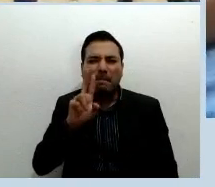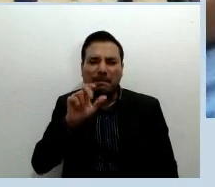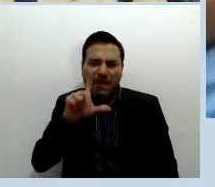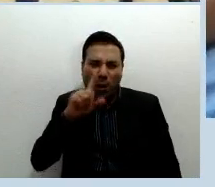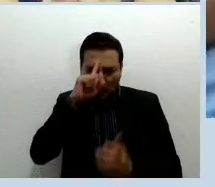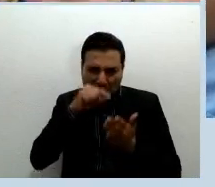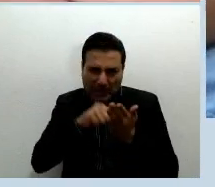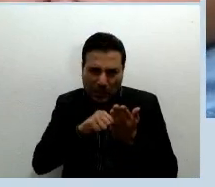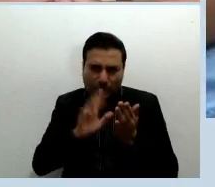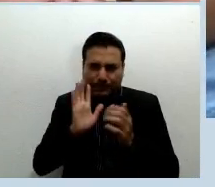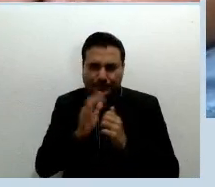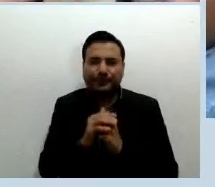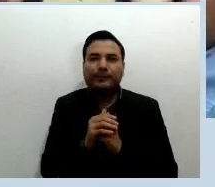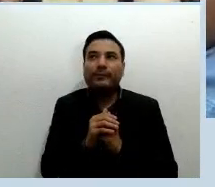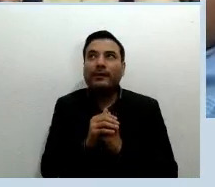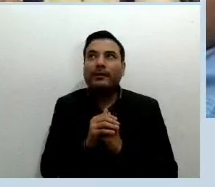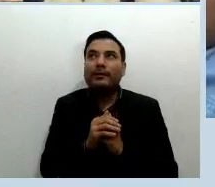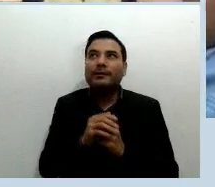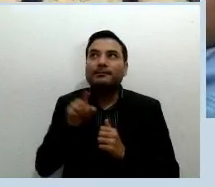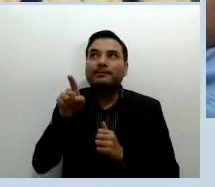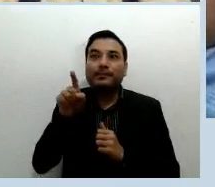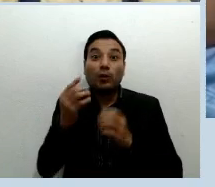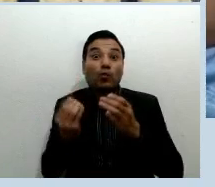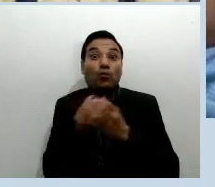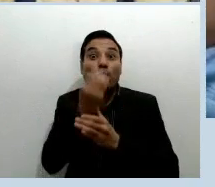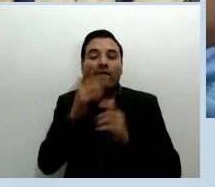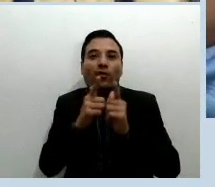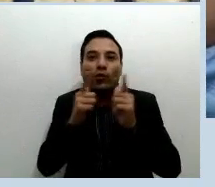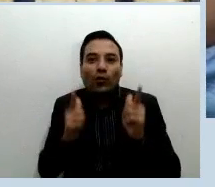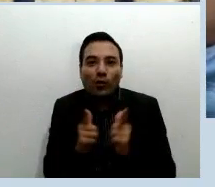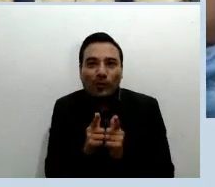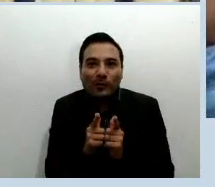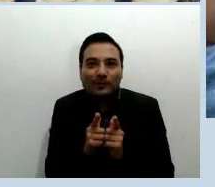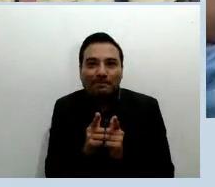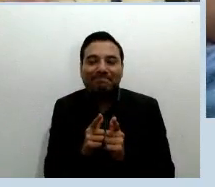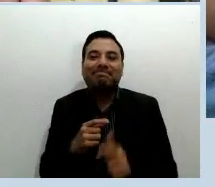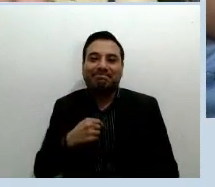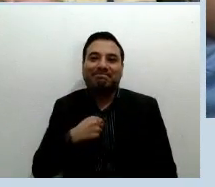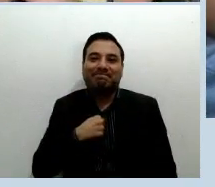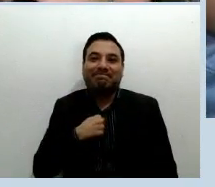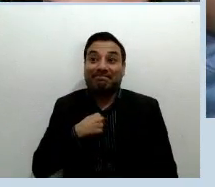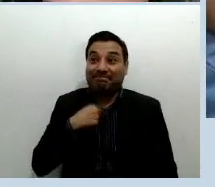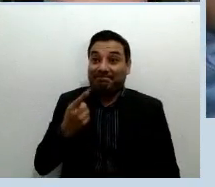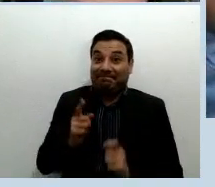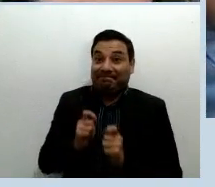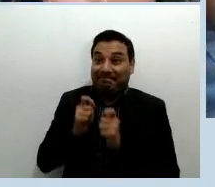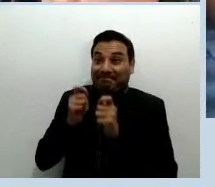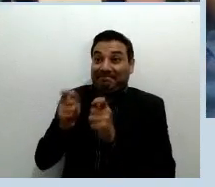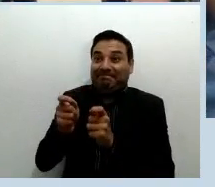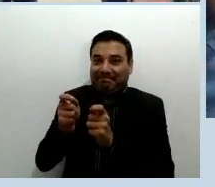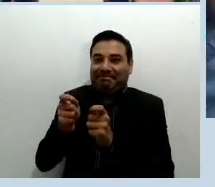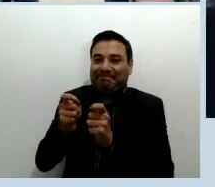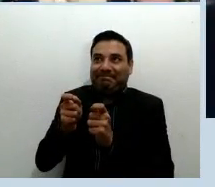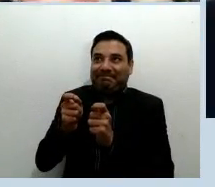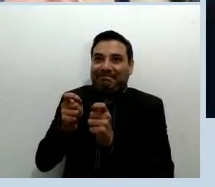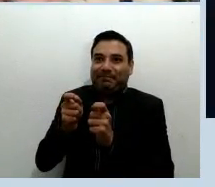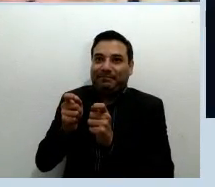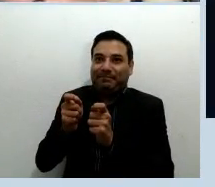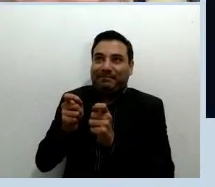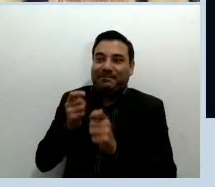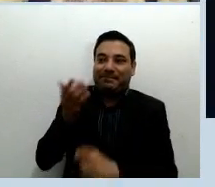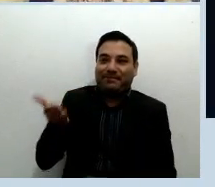este y ahí la foto de la nueva generación y por eso le mando la palabra así con una flecha